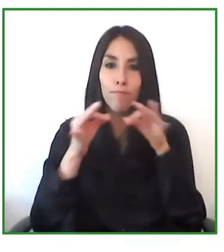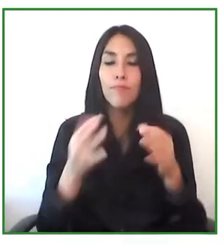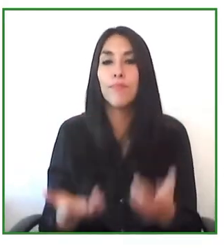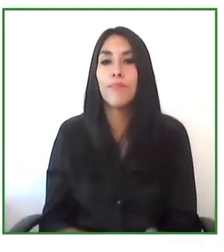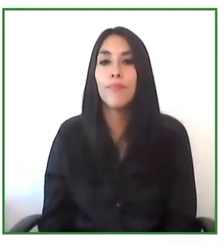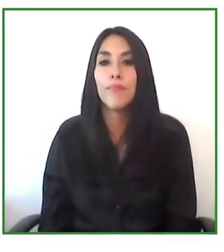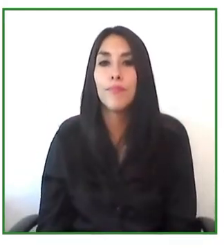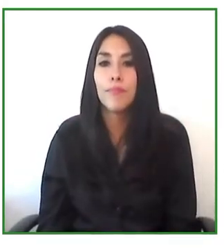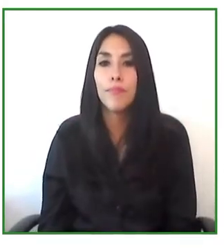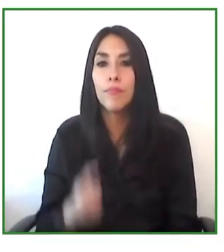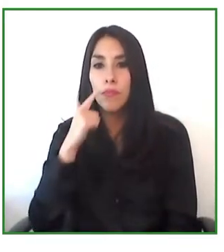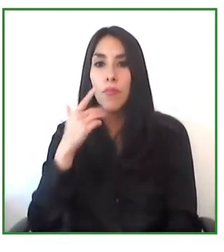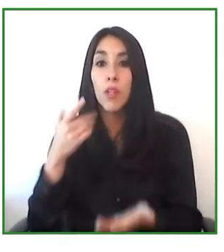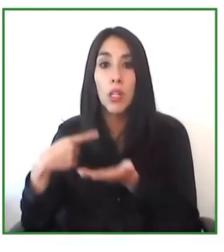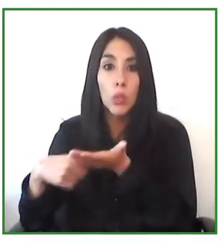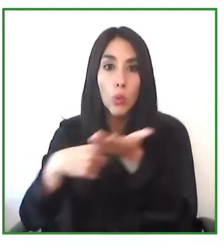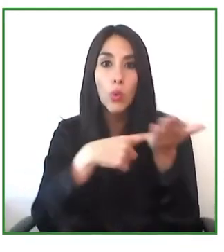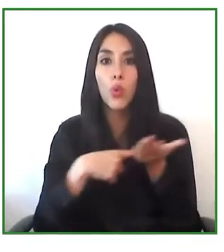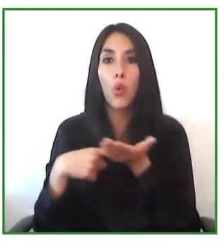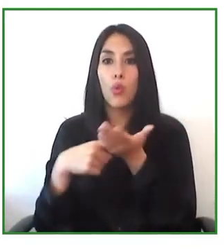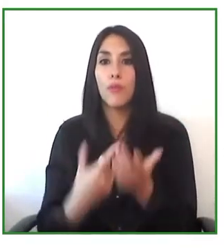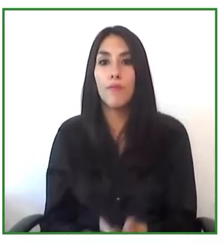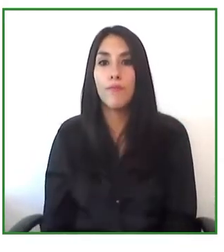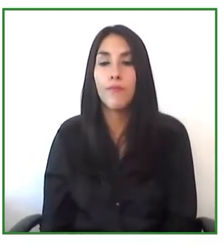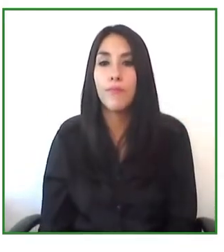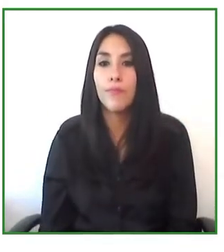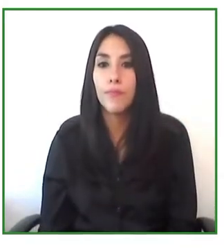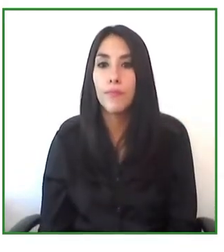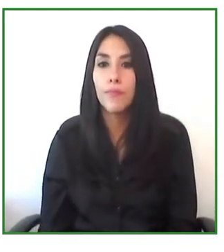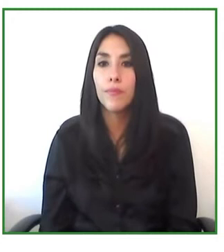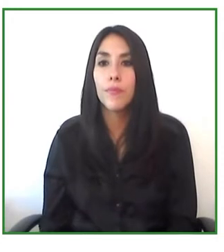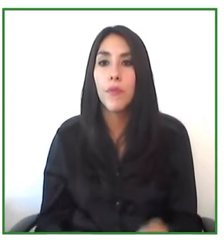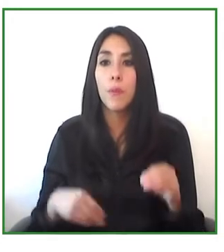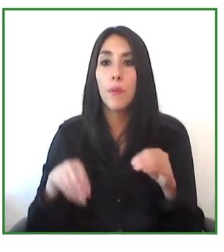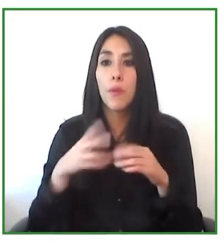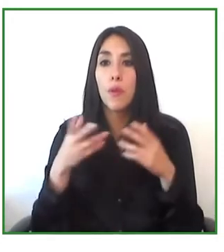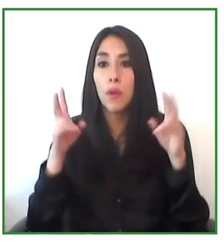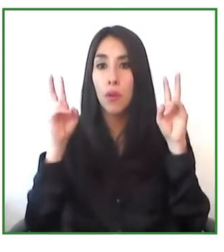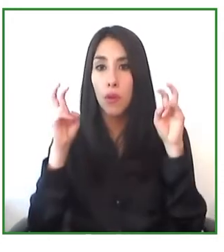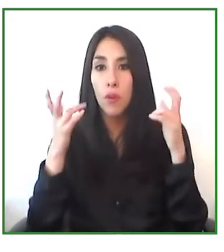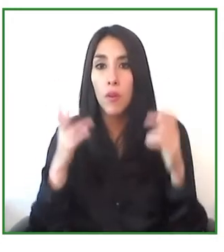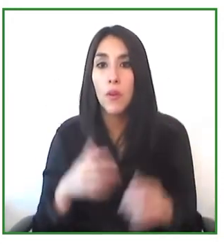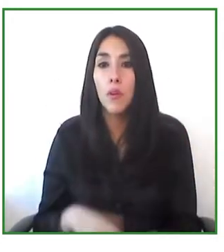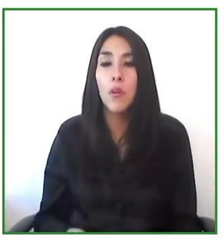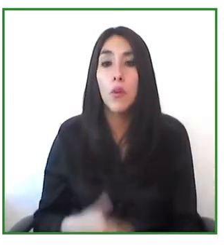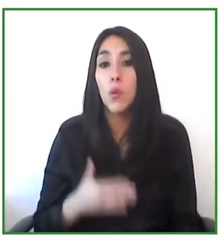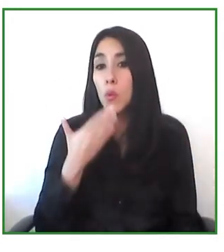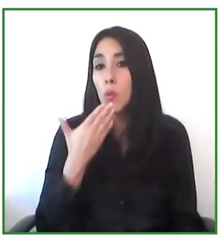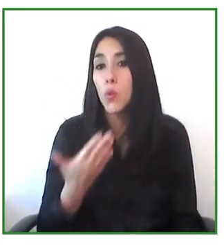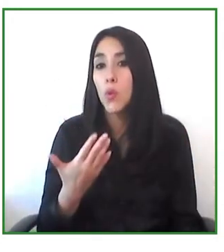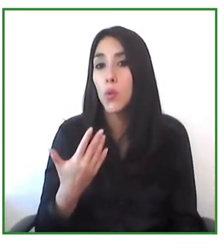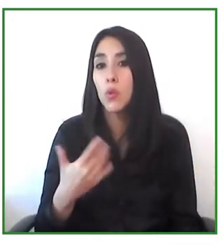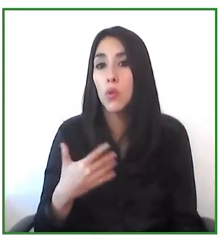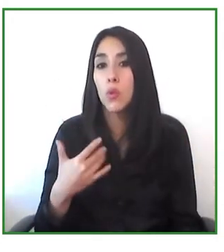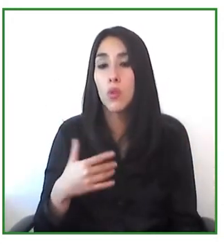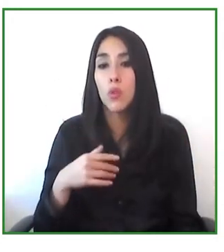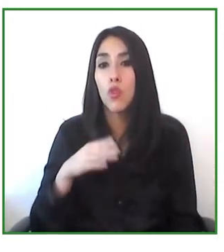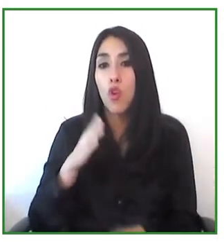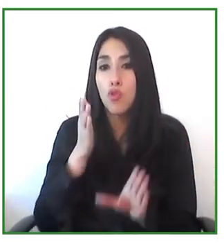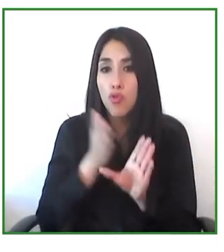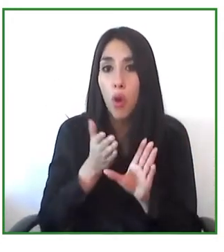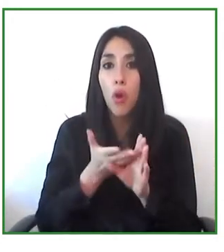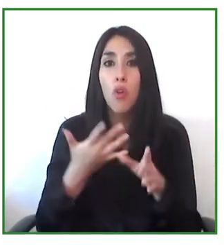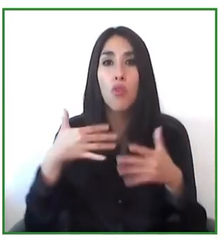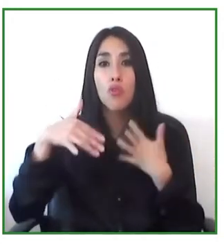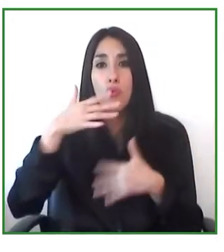tiene que ver más con lo cualitativo, es el efecto y el beneficio psicosocial también que tienen a través